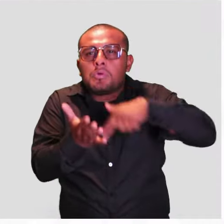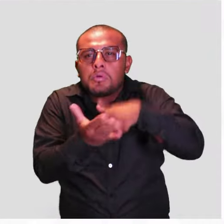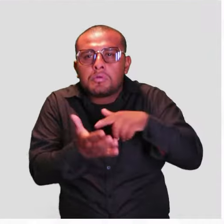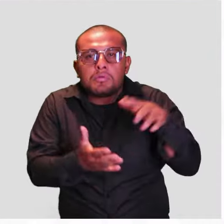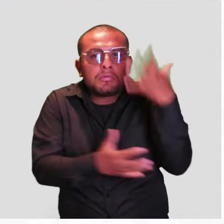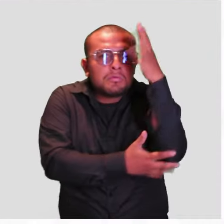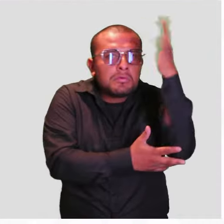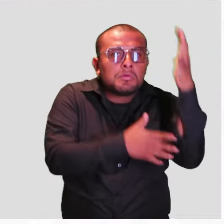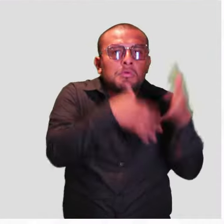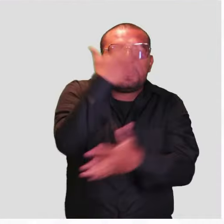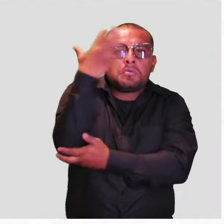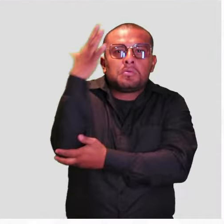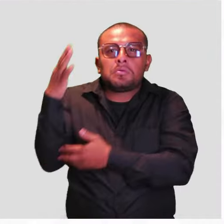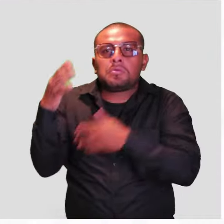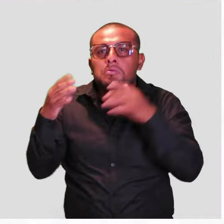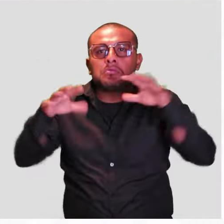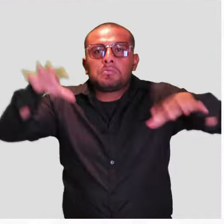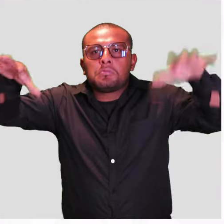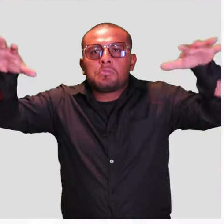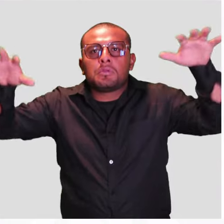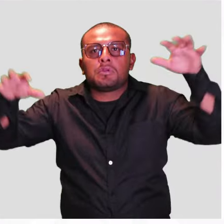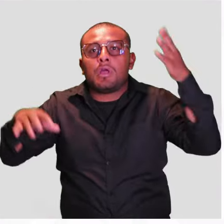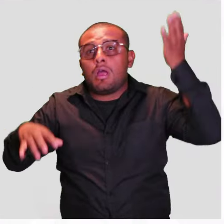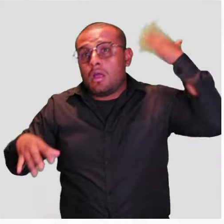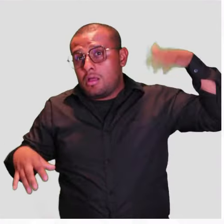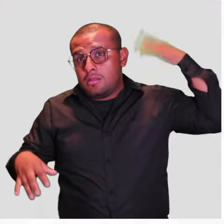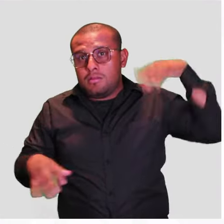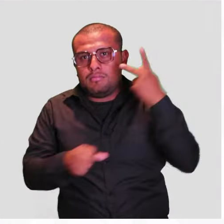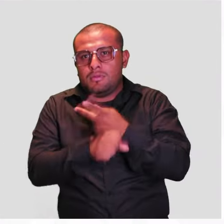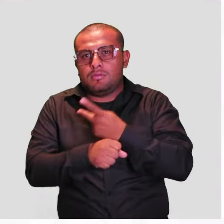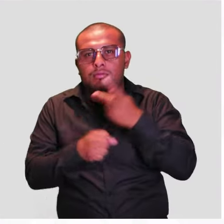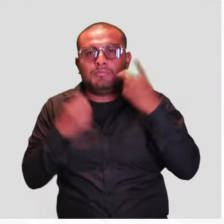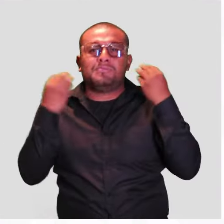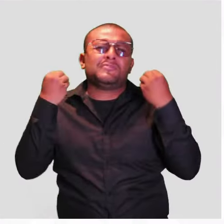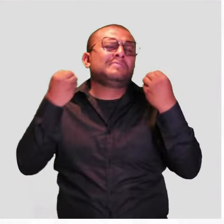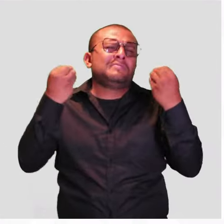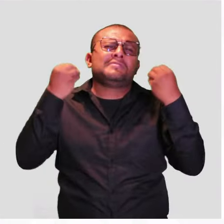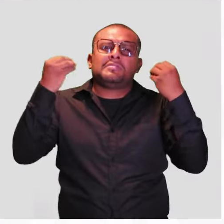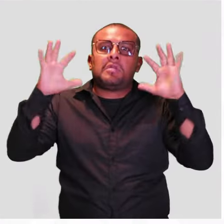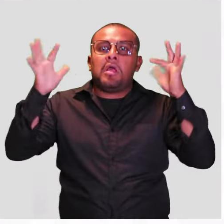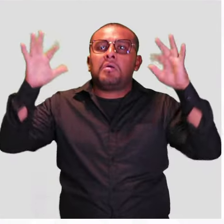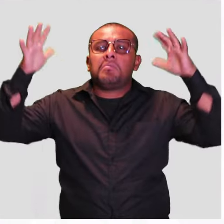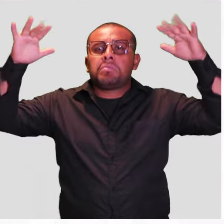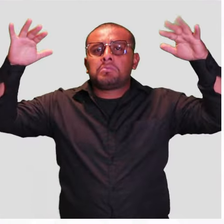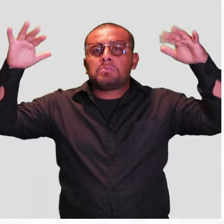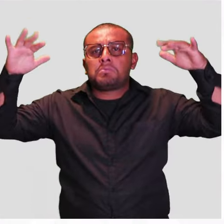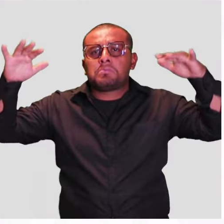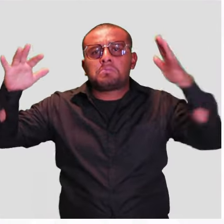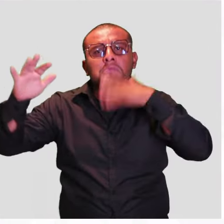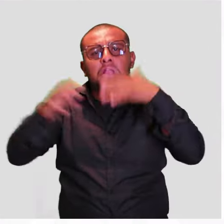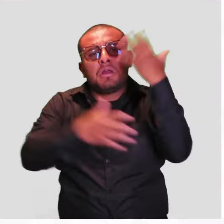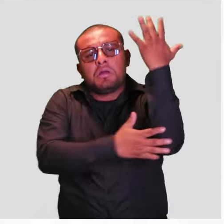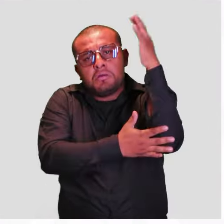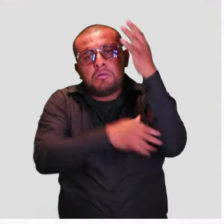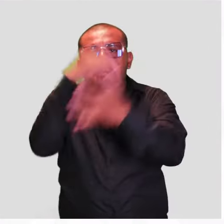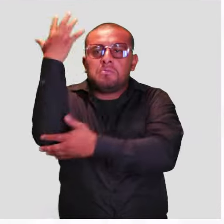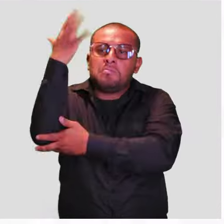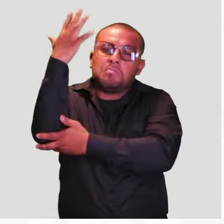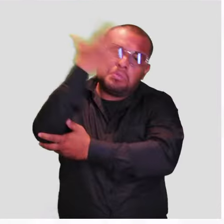de San Juan del Río. Se acabaron aquellos huertos, las huertas, las milpas. Tenemos muy pocas zonas arboladas. Tenemos que ver con qué